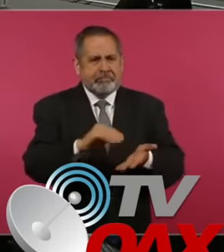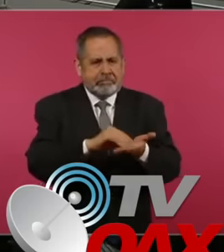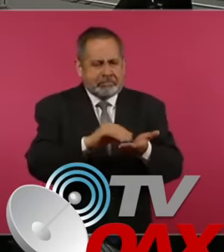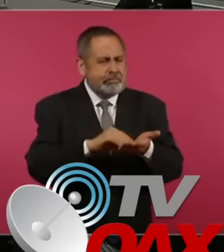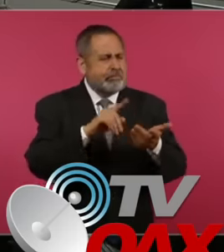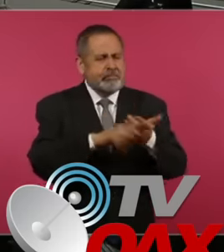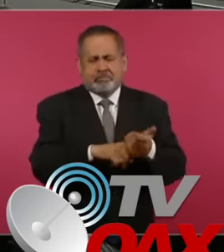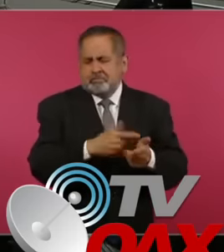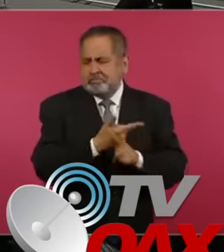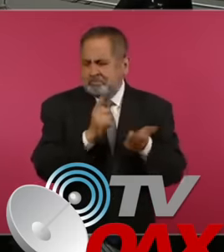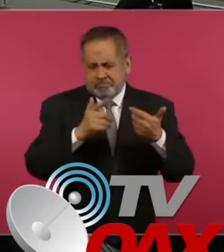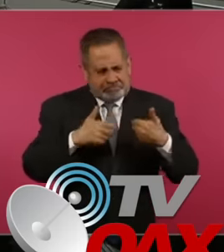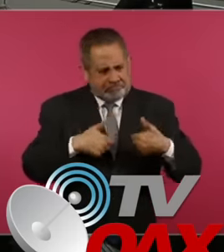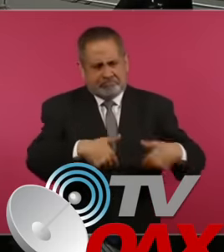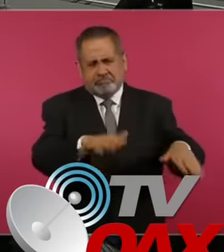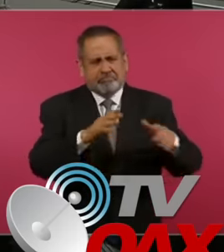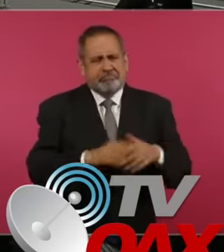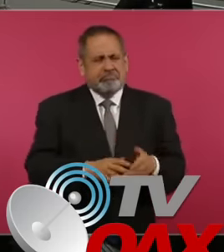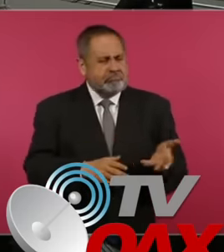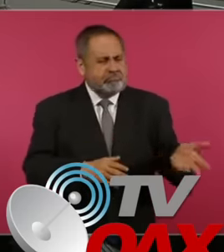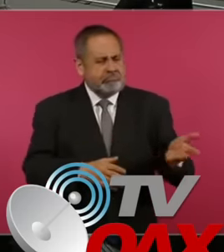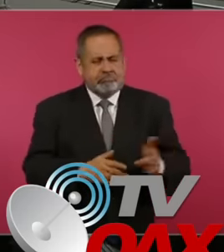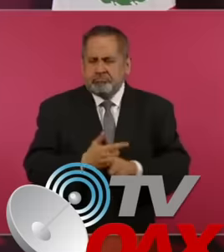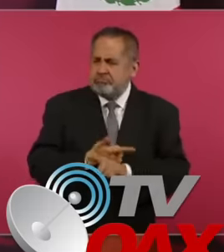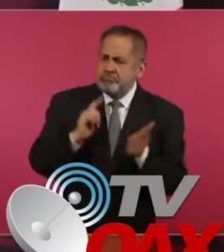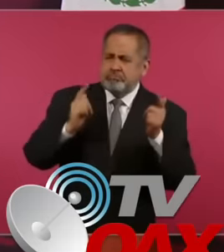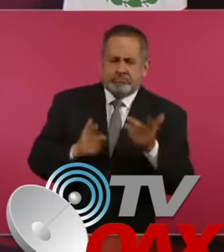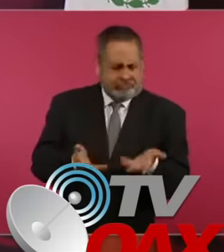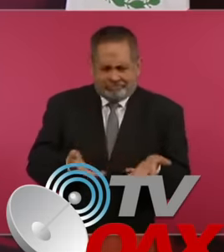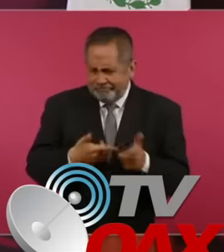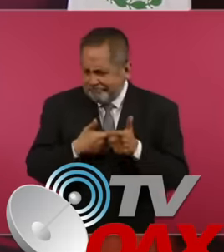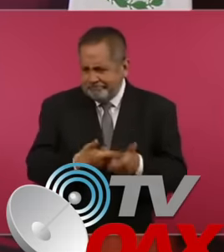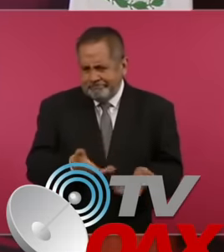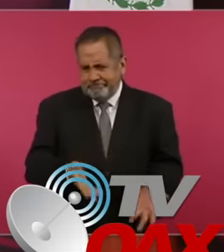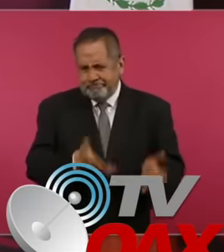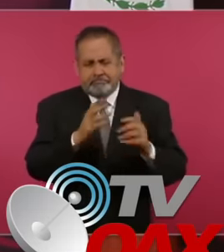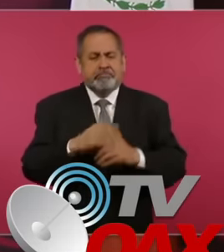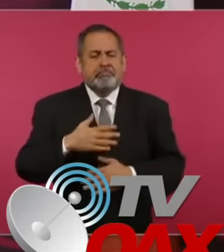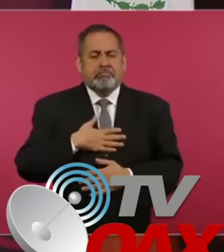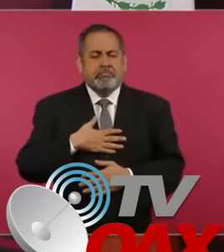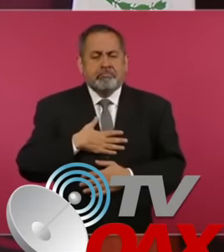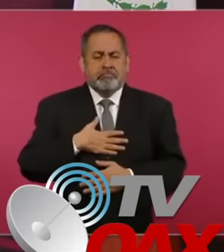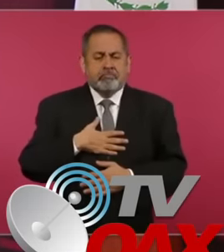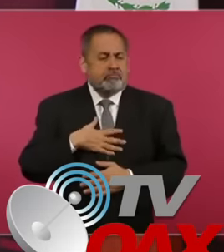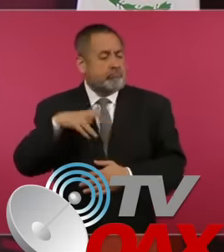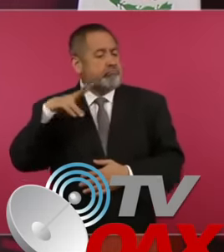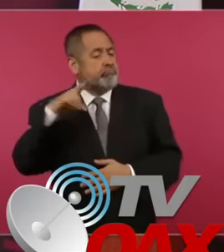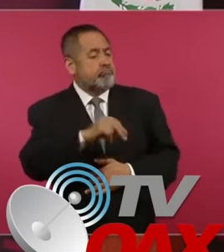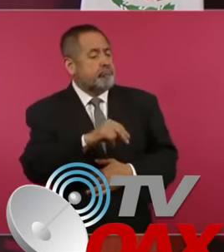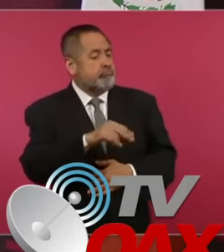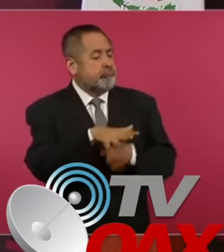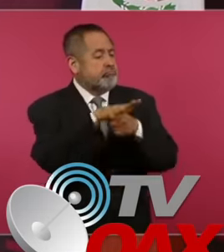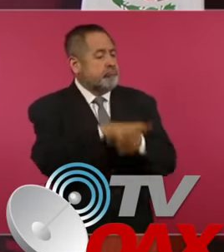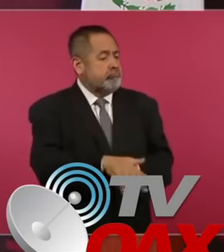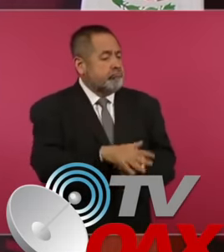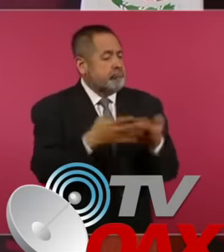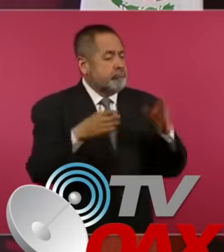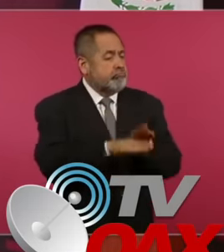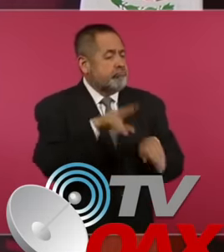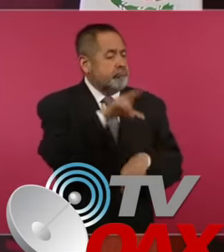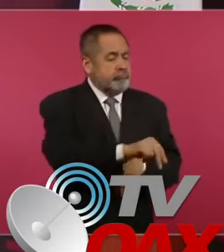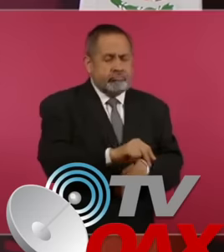ejerciendo a plenitud su libertad. Nosotros no somos autoritarios.